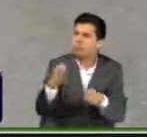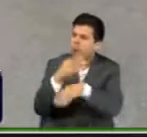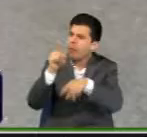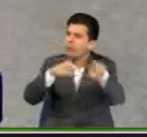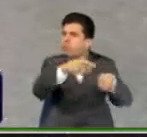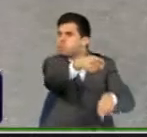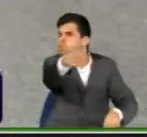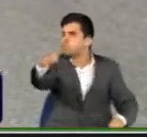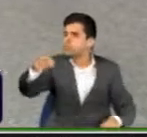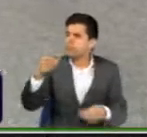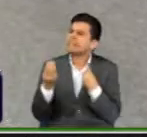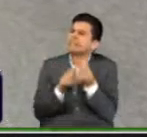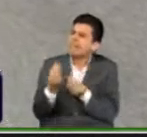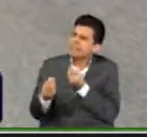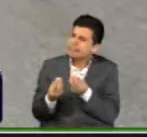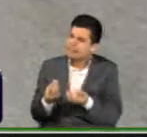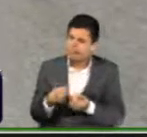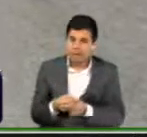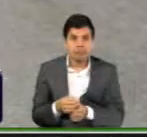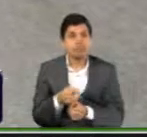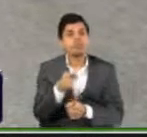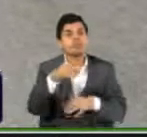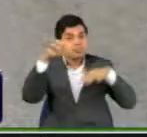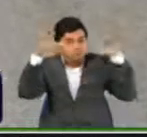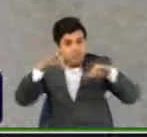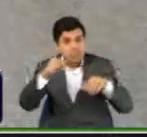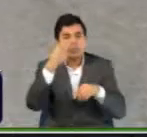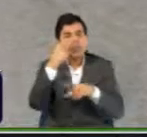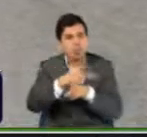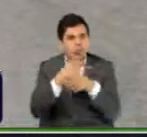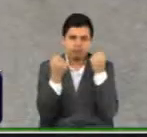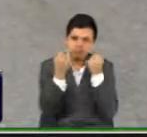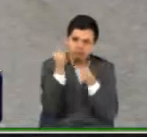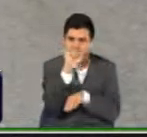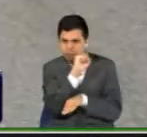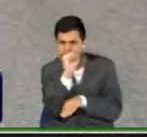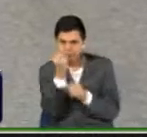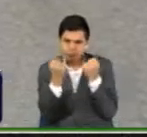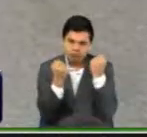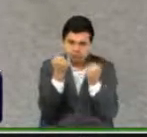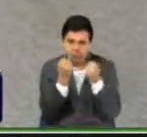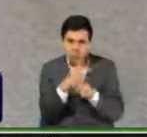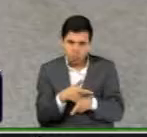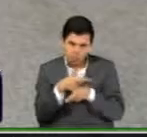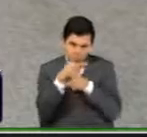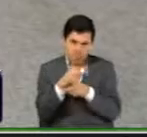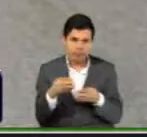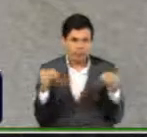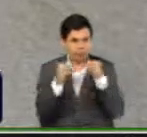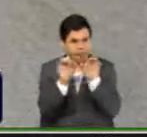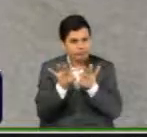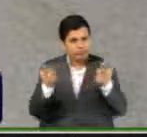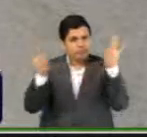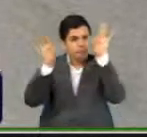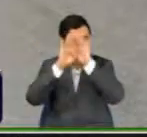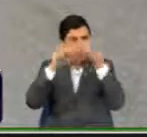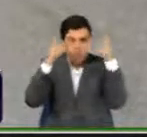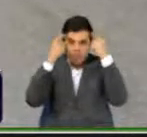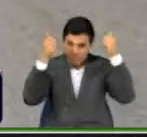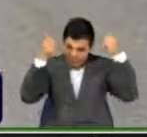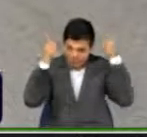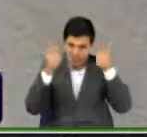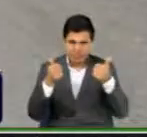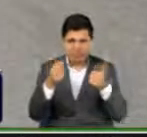cuando presenten lluvias, por favor transitar con mucha precaución, no exceder los límites de velocidad y especialmente tener mucha precaución, ya que